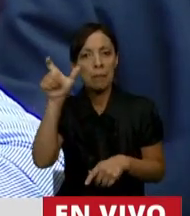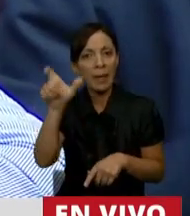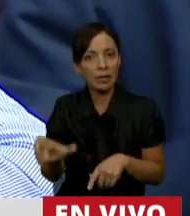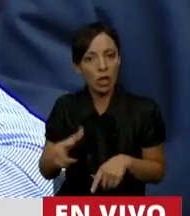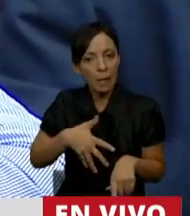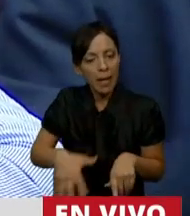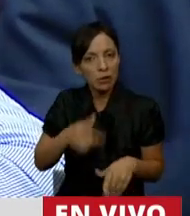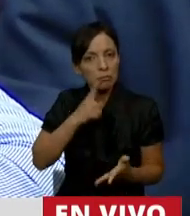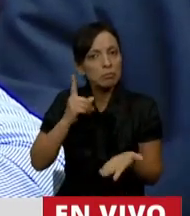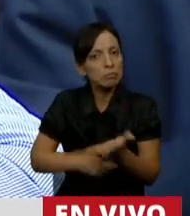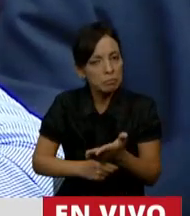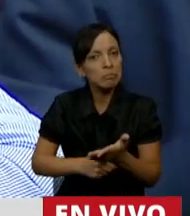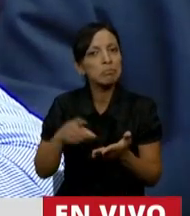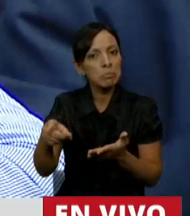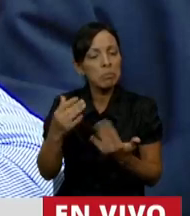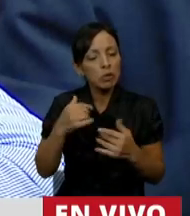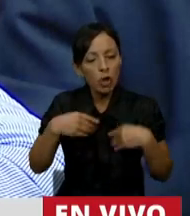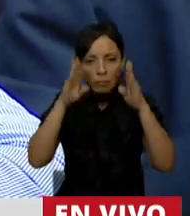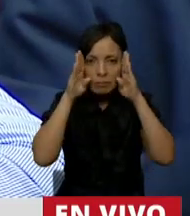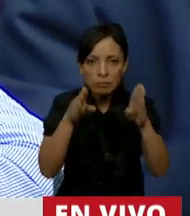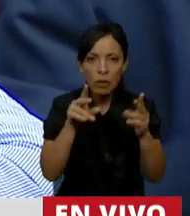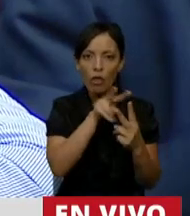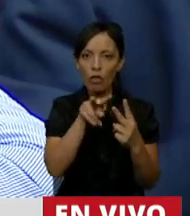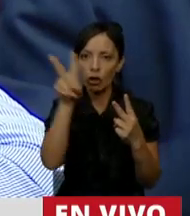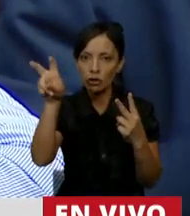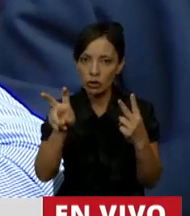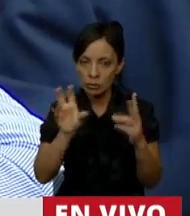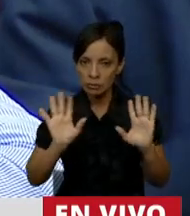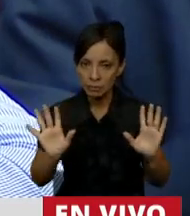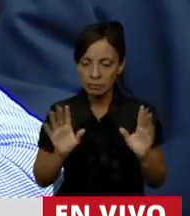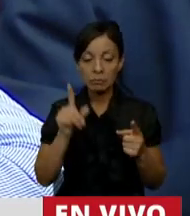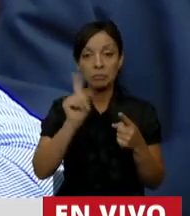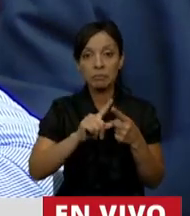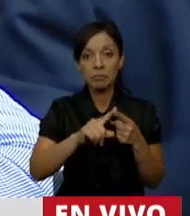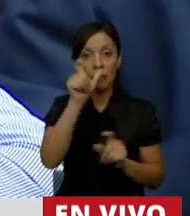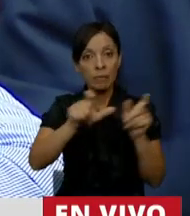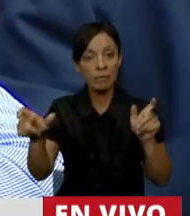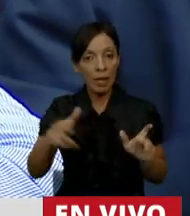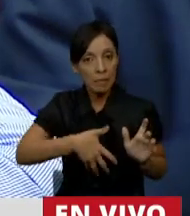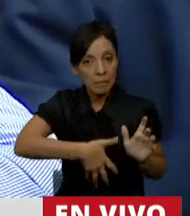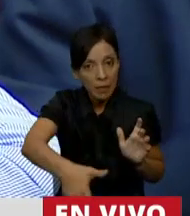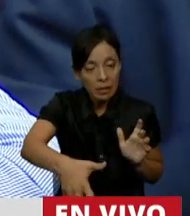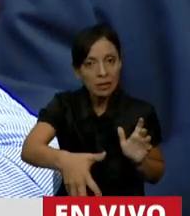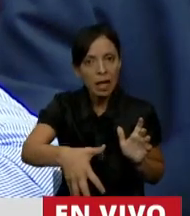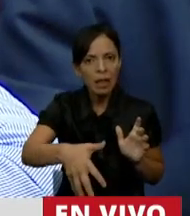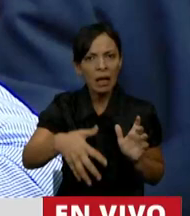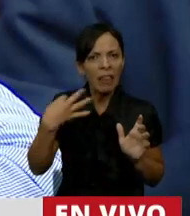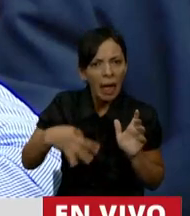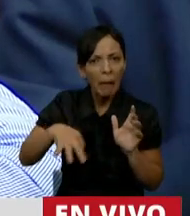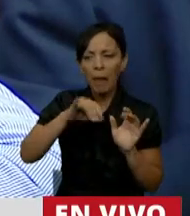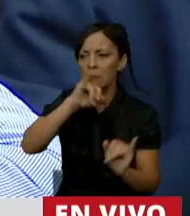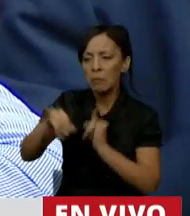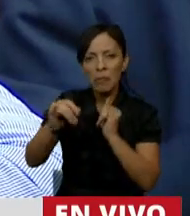persona embarazada y puse énfasis en 2 cosas. Las embarazadas no le deben explicaciones a